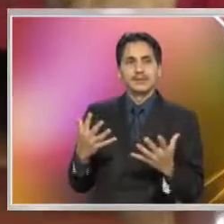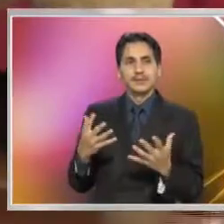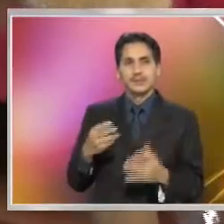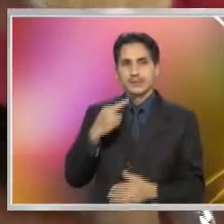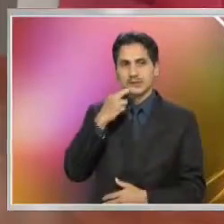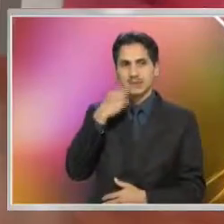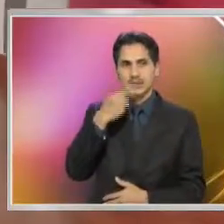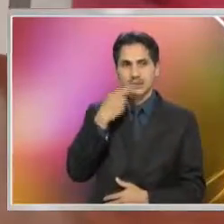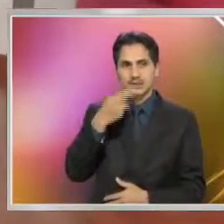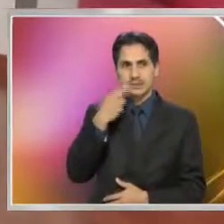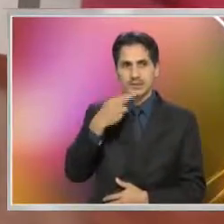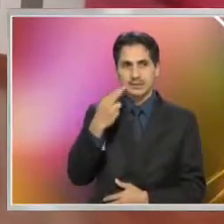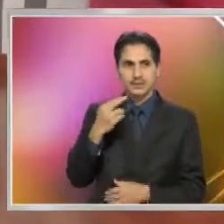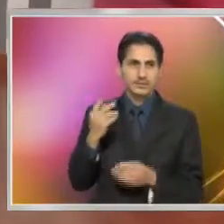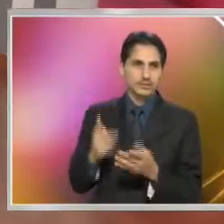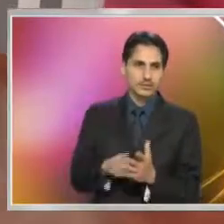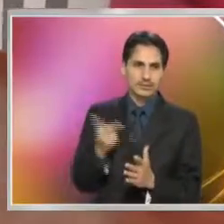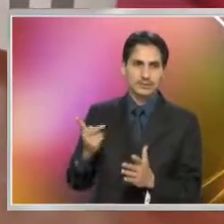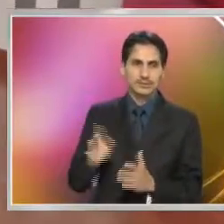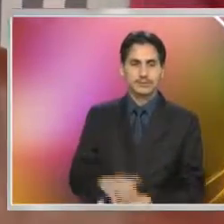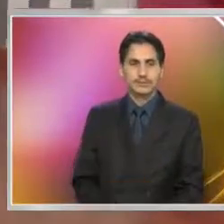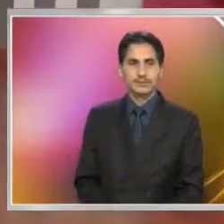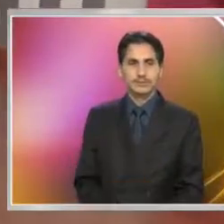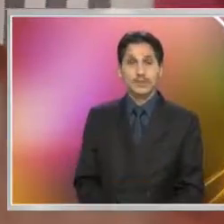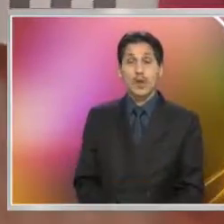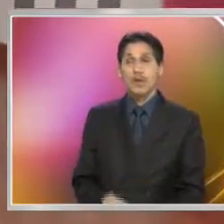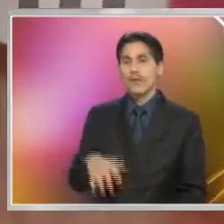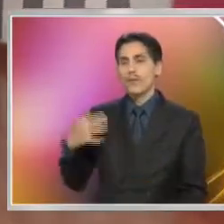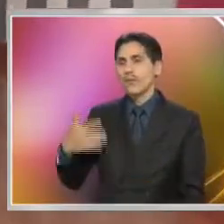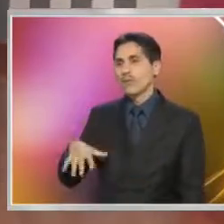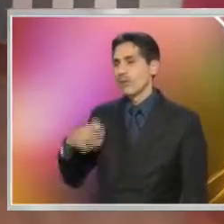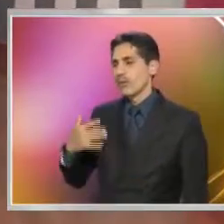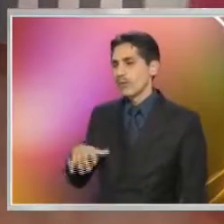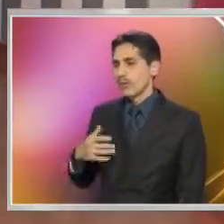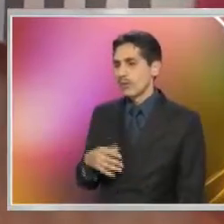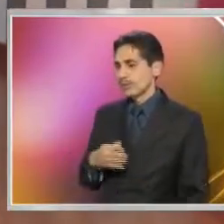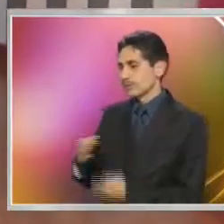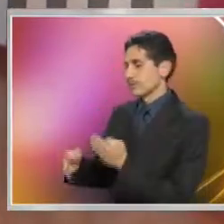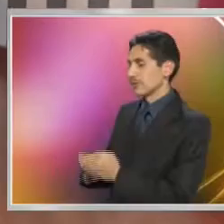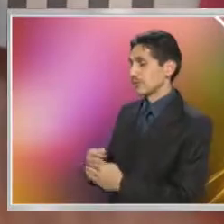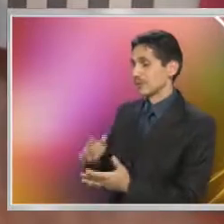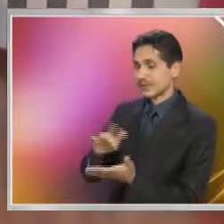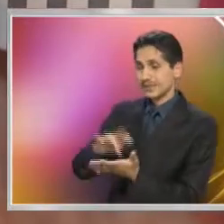gracias. Eso es, man. Extraordinario, Gabriel. Muchísimas gracias por esta